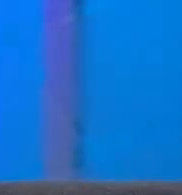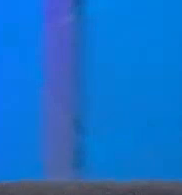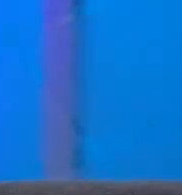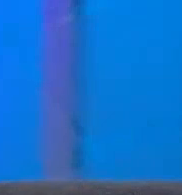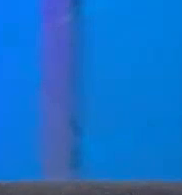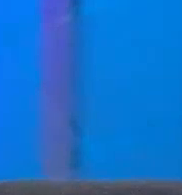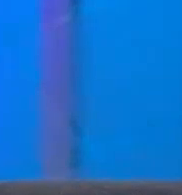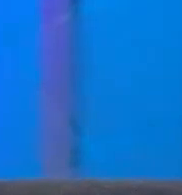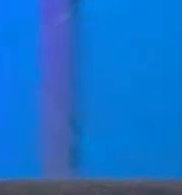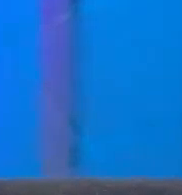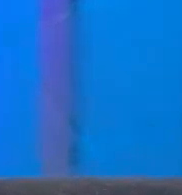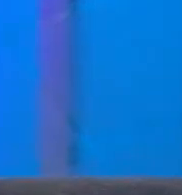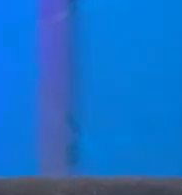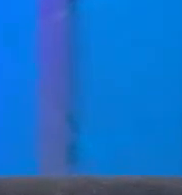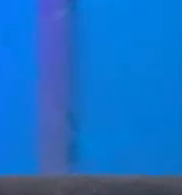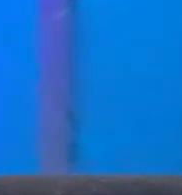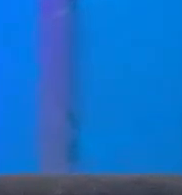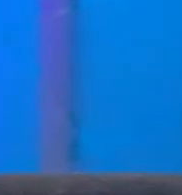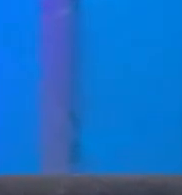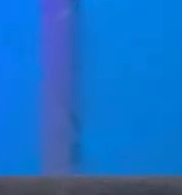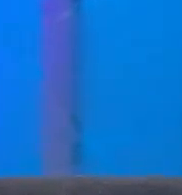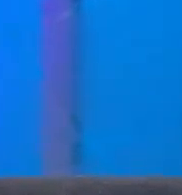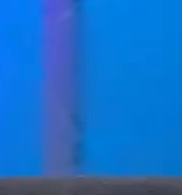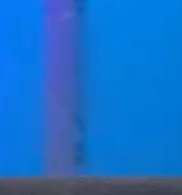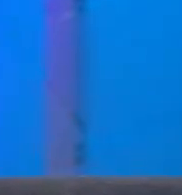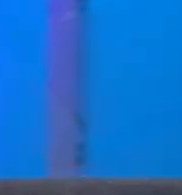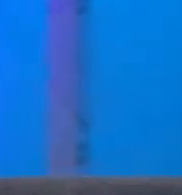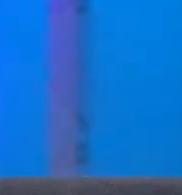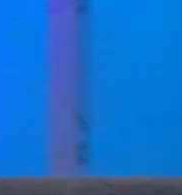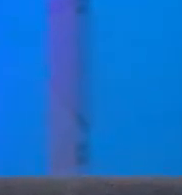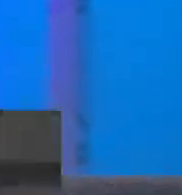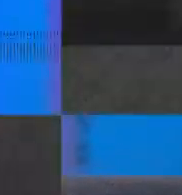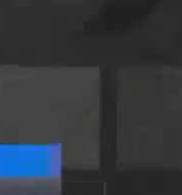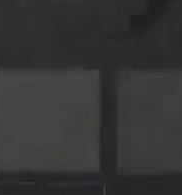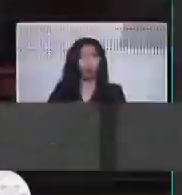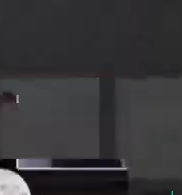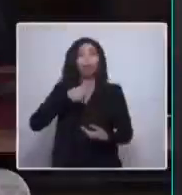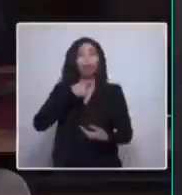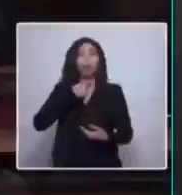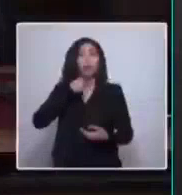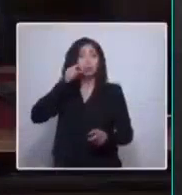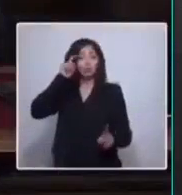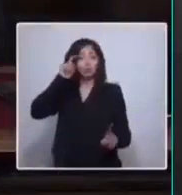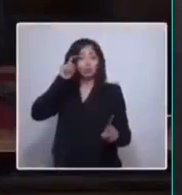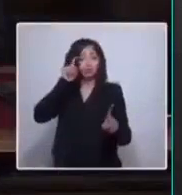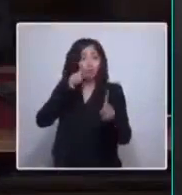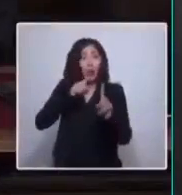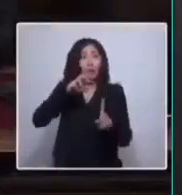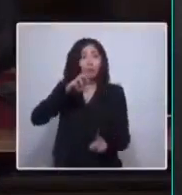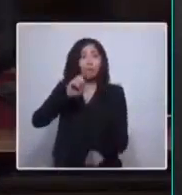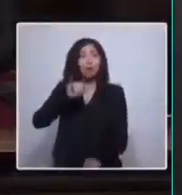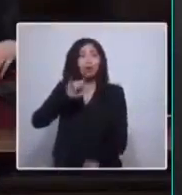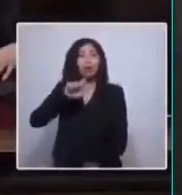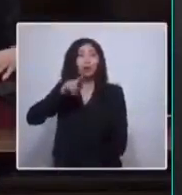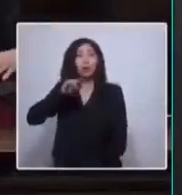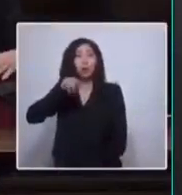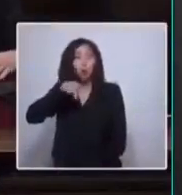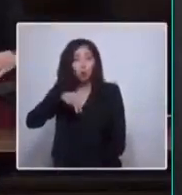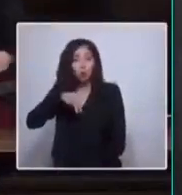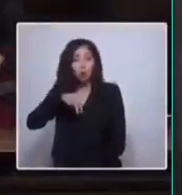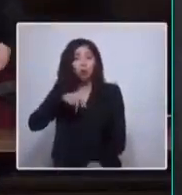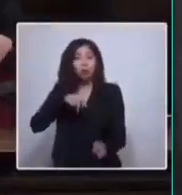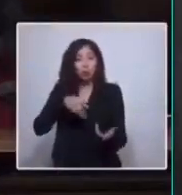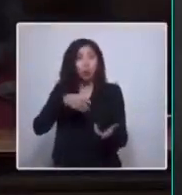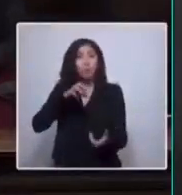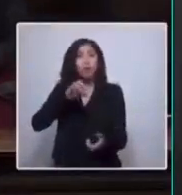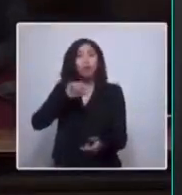no sólo de la burla a expresiones de culturas ancestrales, que han sido un verdadero regalo para todos los chilenos y